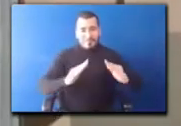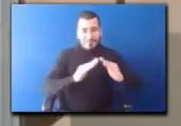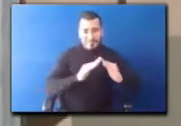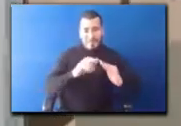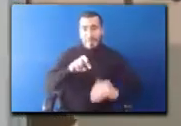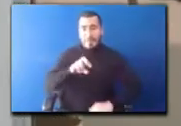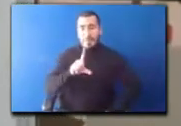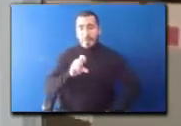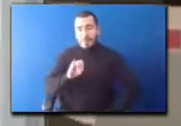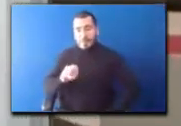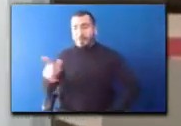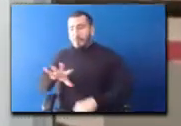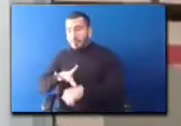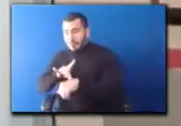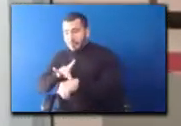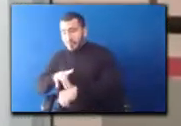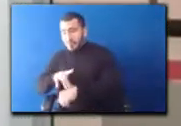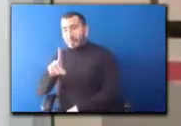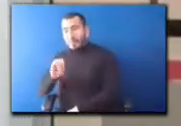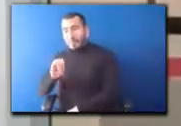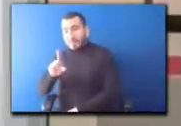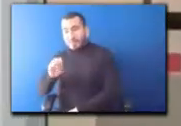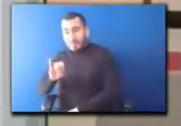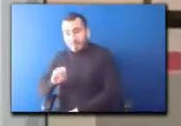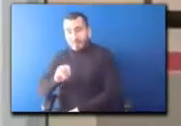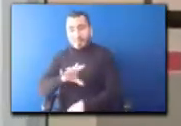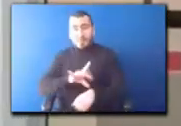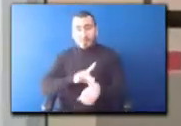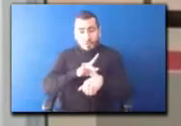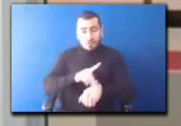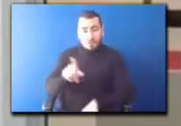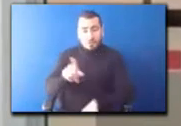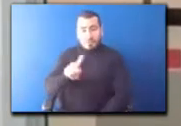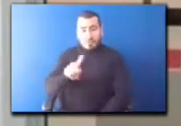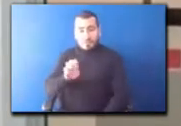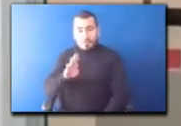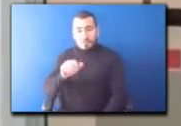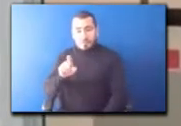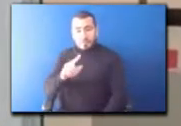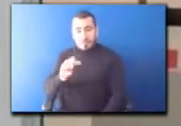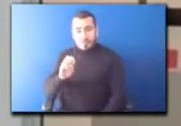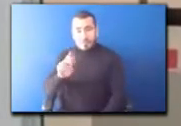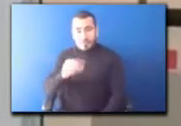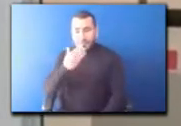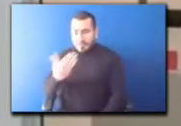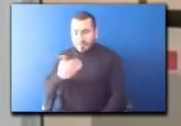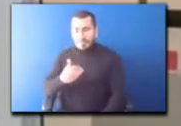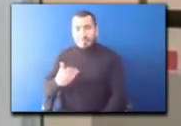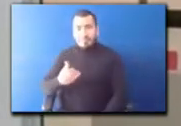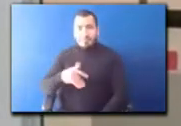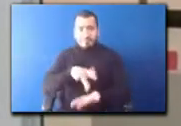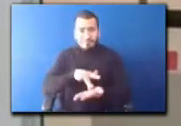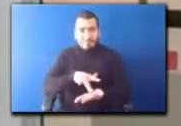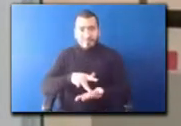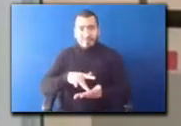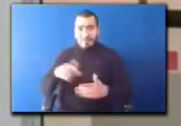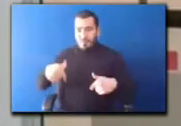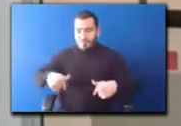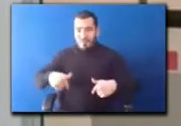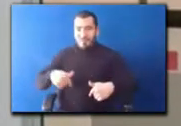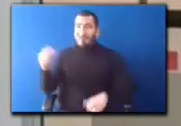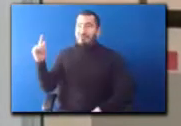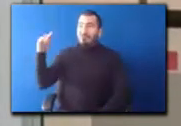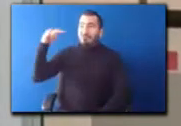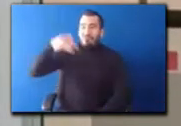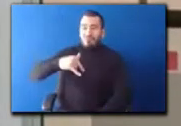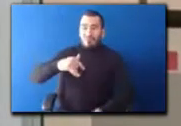Daisy, doctor Sebastián, muchísimas gracias por la invitación. Estoy llegando hoy de Bogotá. Les quiero contar